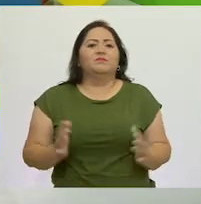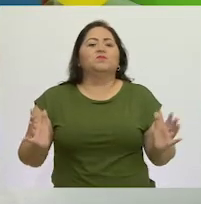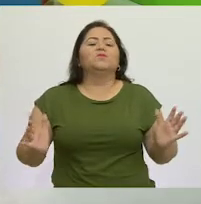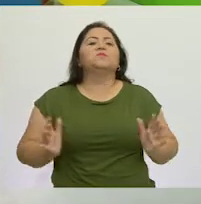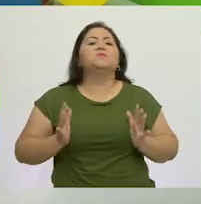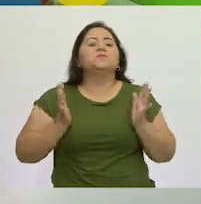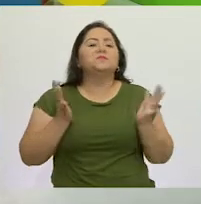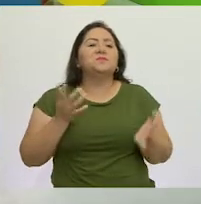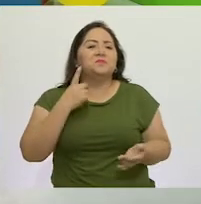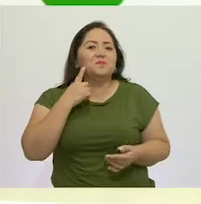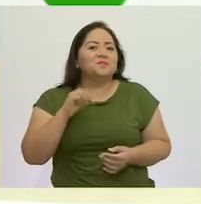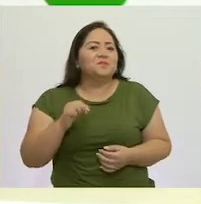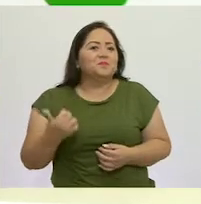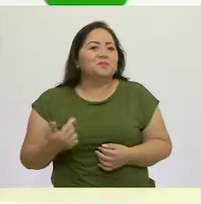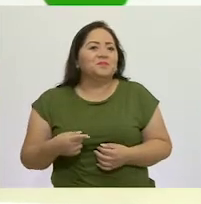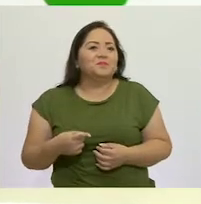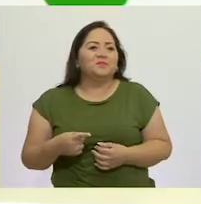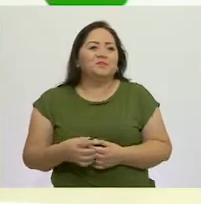sorpresas!